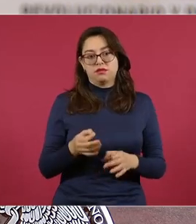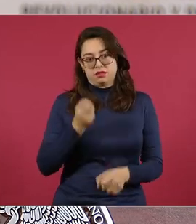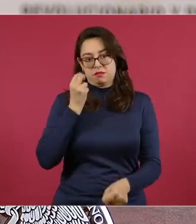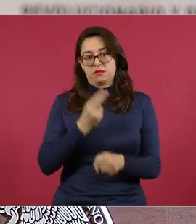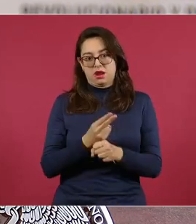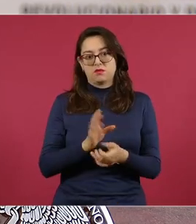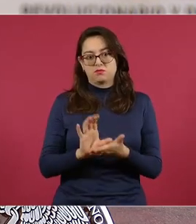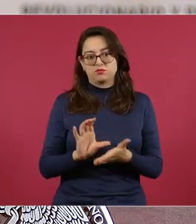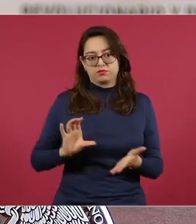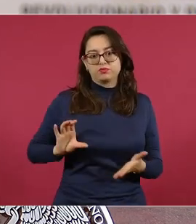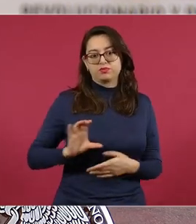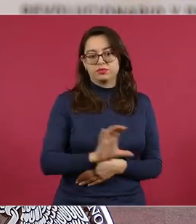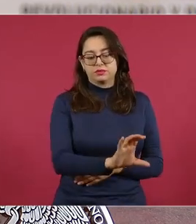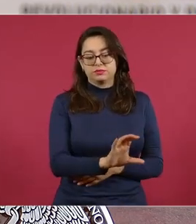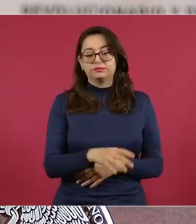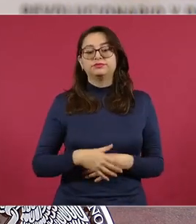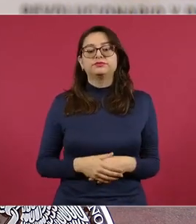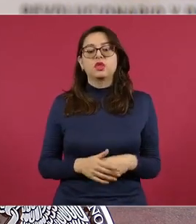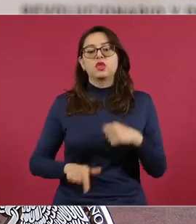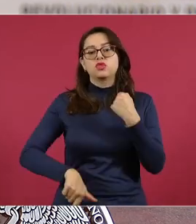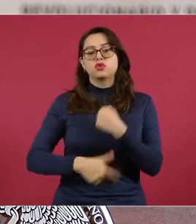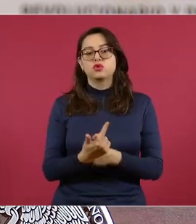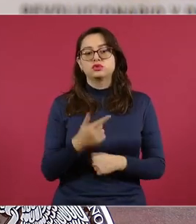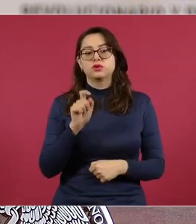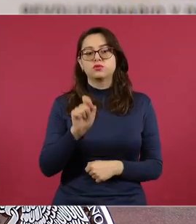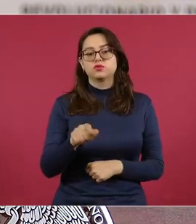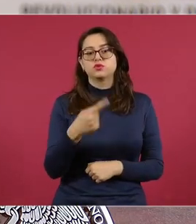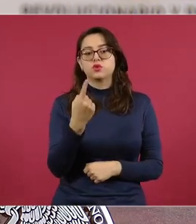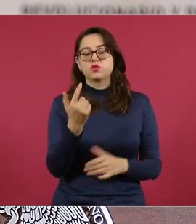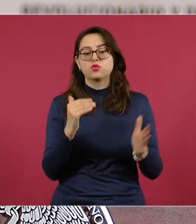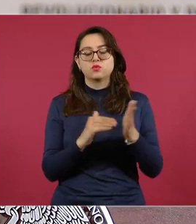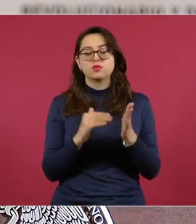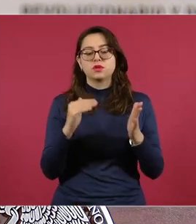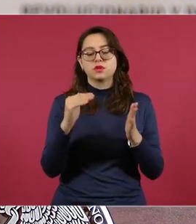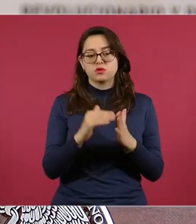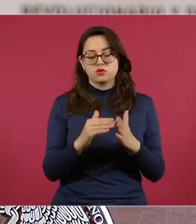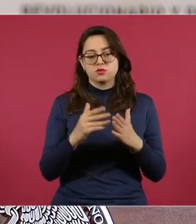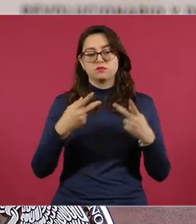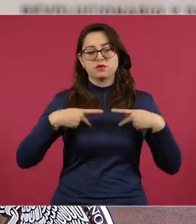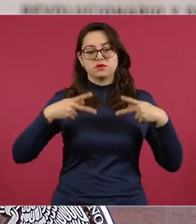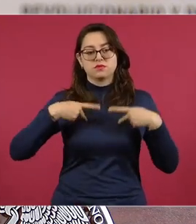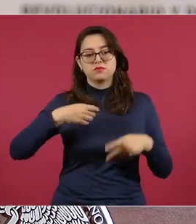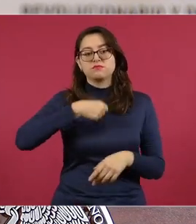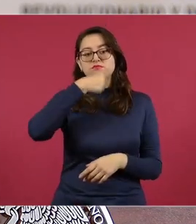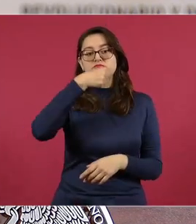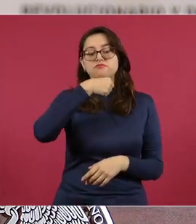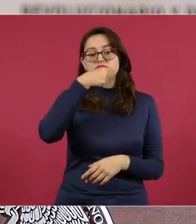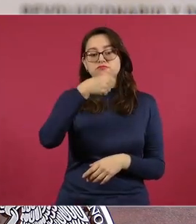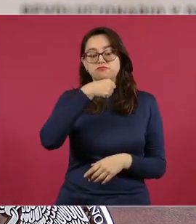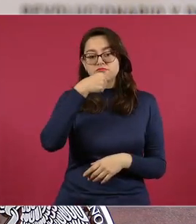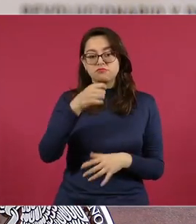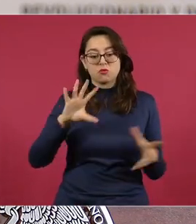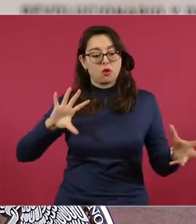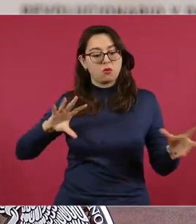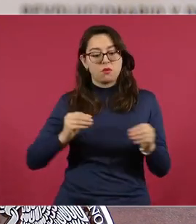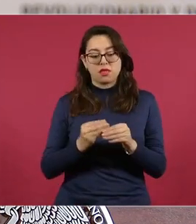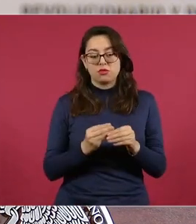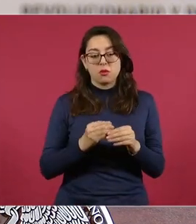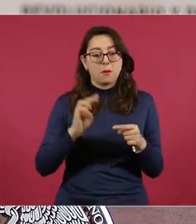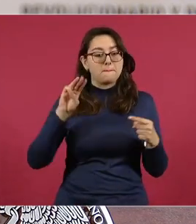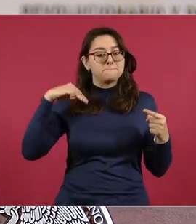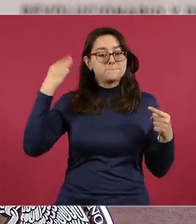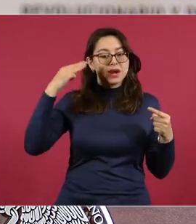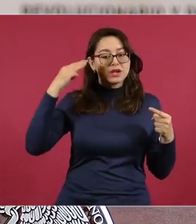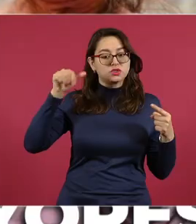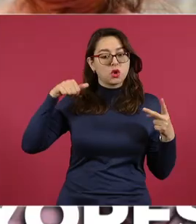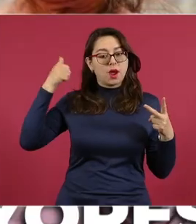adultos mayores van a recibir su pensión del bimestre marzo-abril y mayo-junio. La